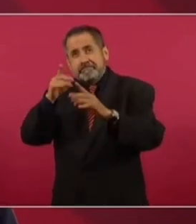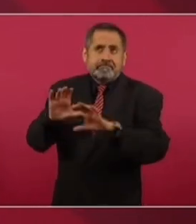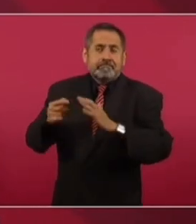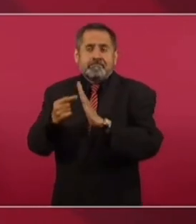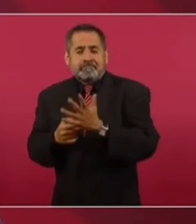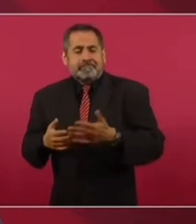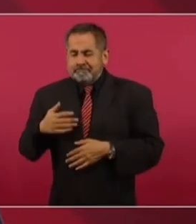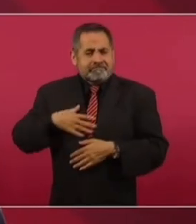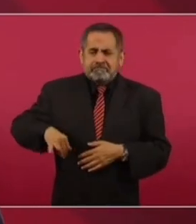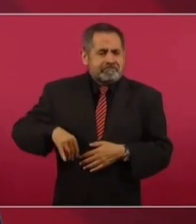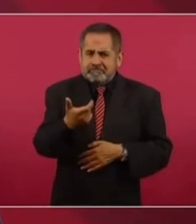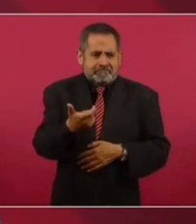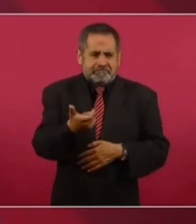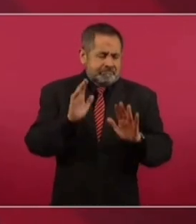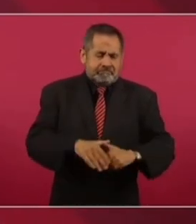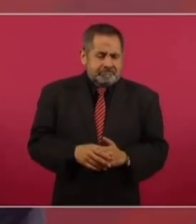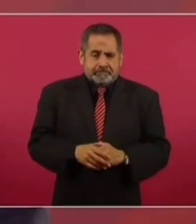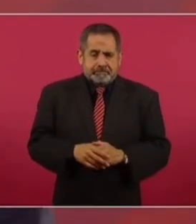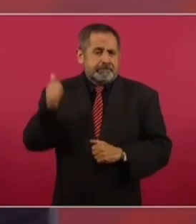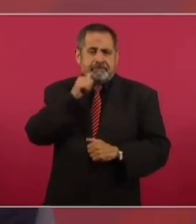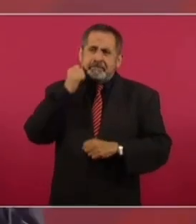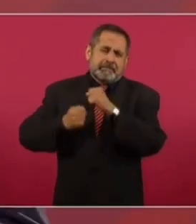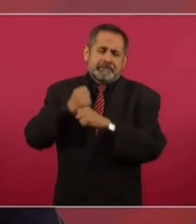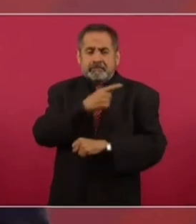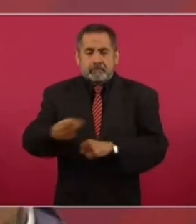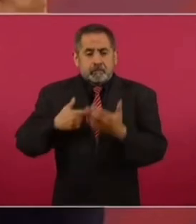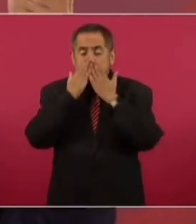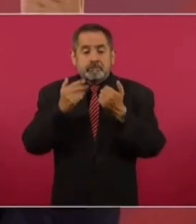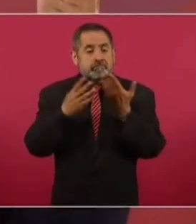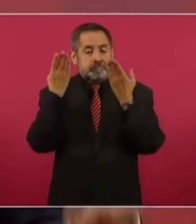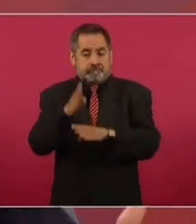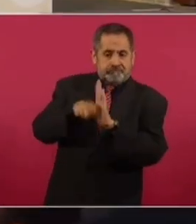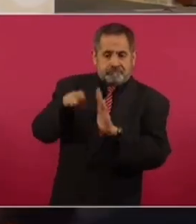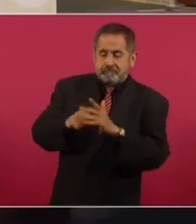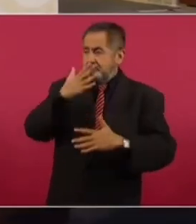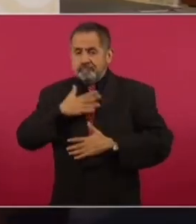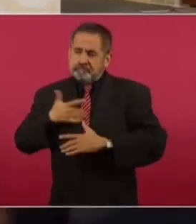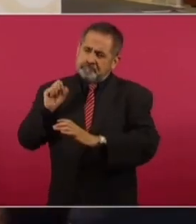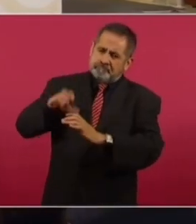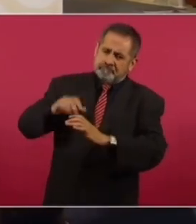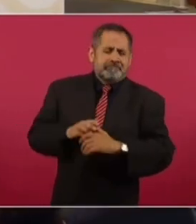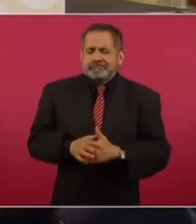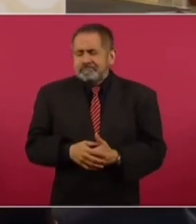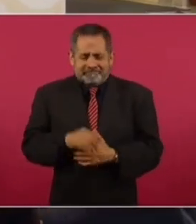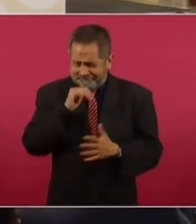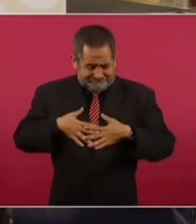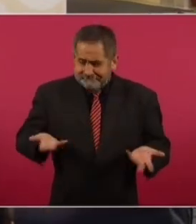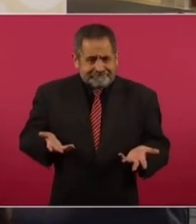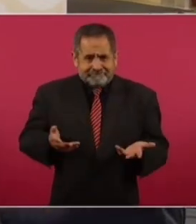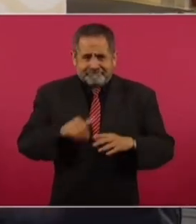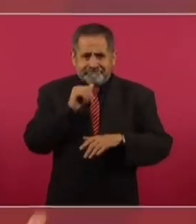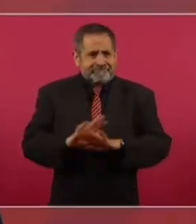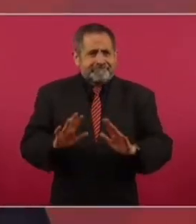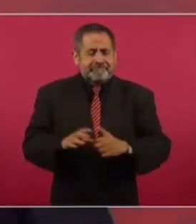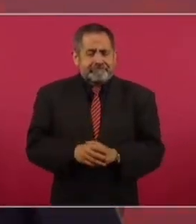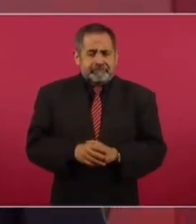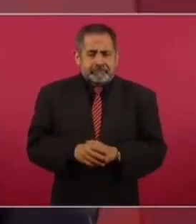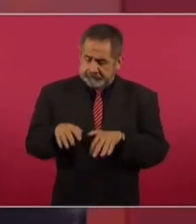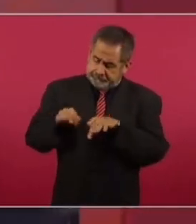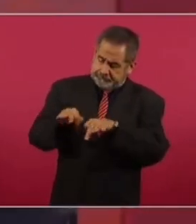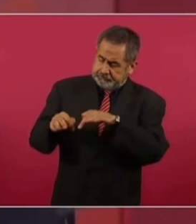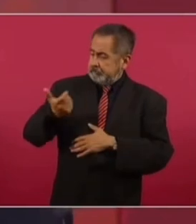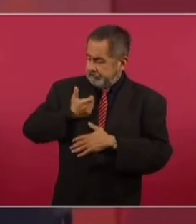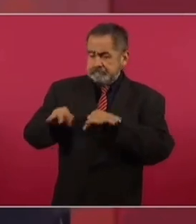principios. Siempre. Nunca he tenido una cuenta de cheque, nunca he tenido una tarjeta. Vivo con mi